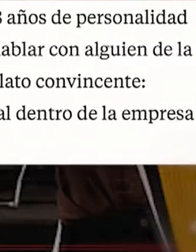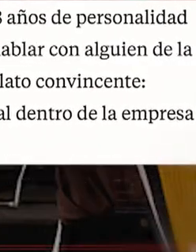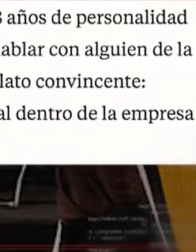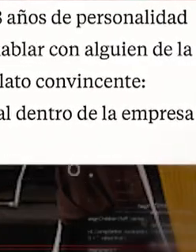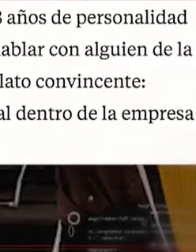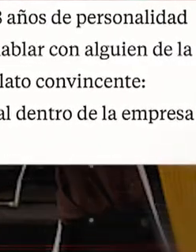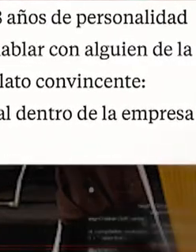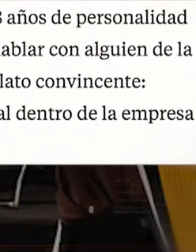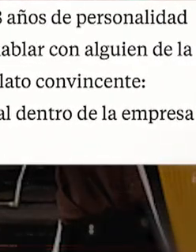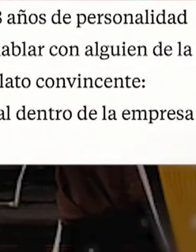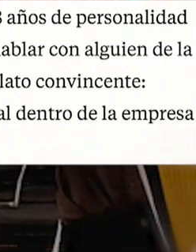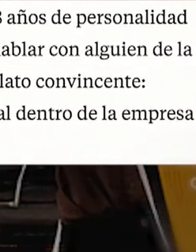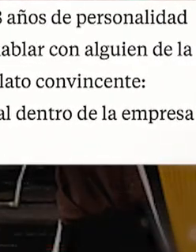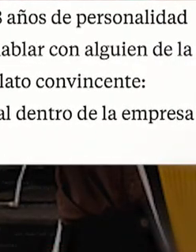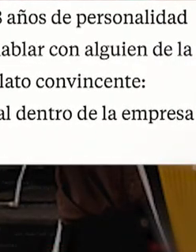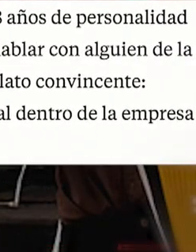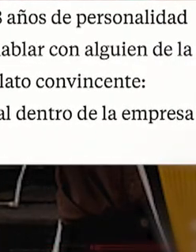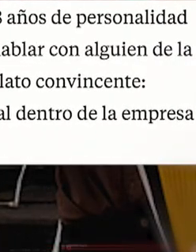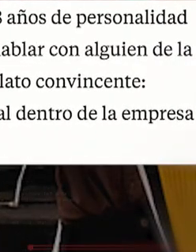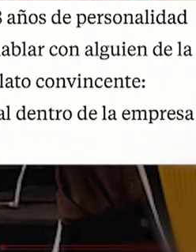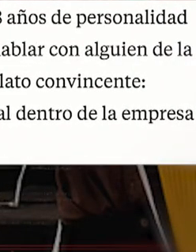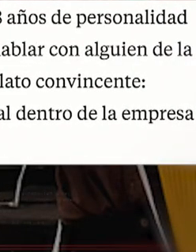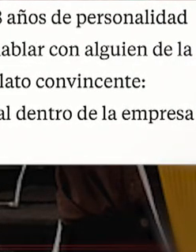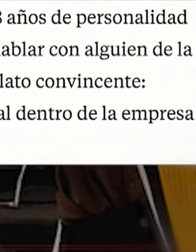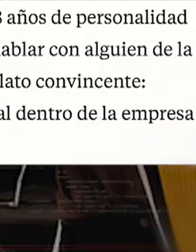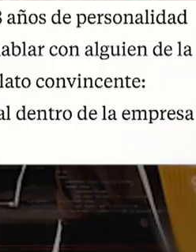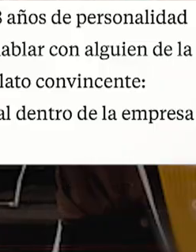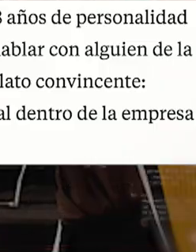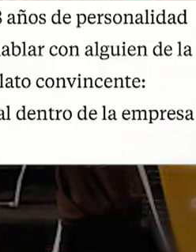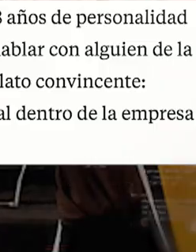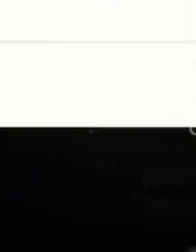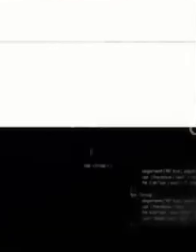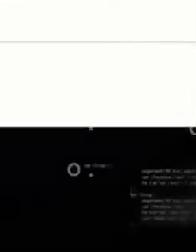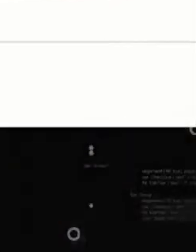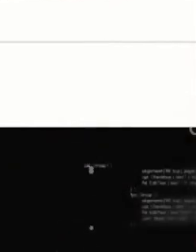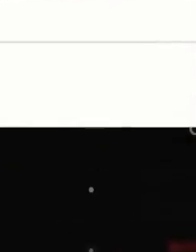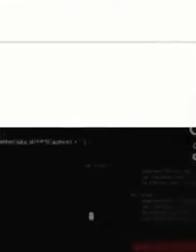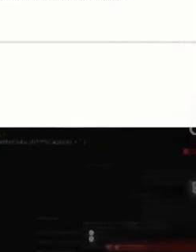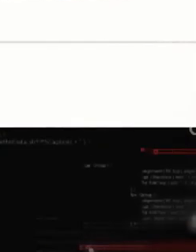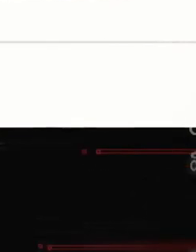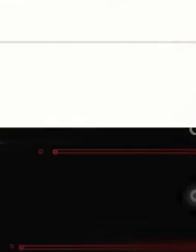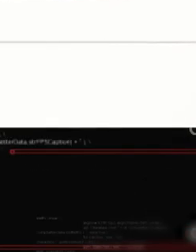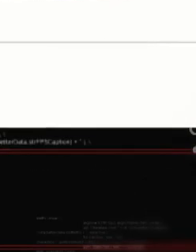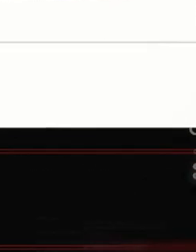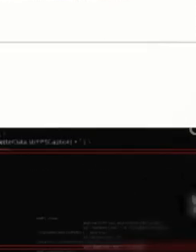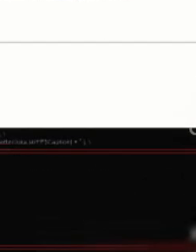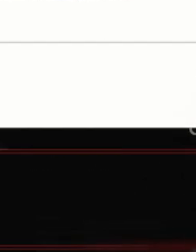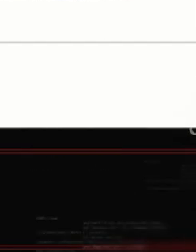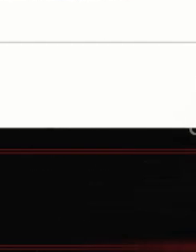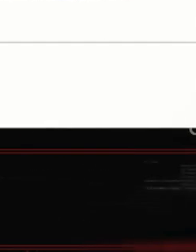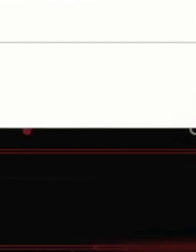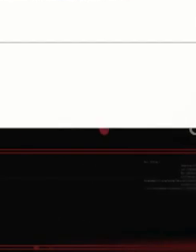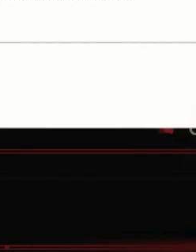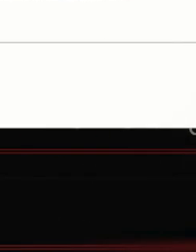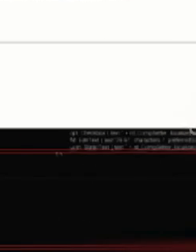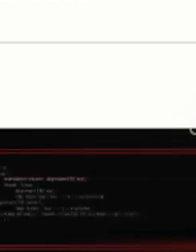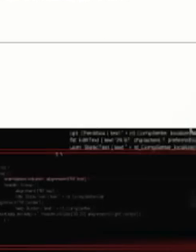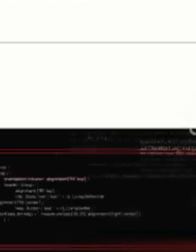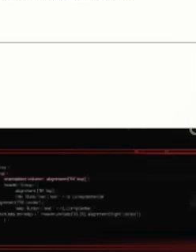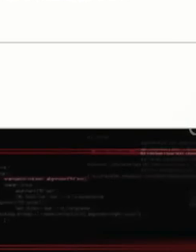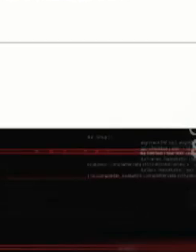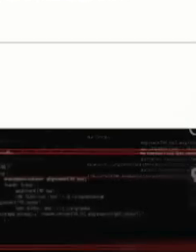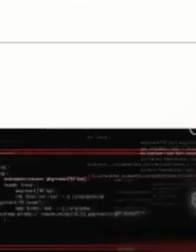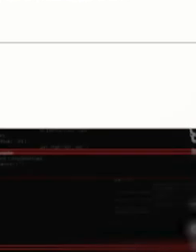organizado en la campaña de 2006 de López Obrador es Roberto López, abogado de los Beltrán Leyva, conocido